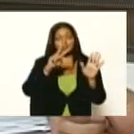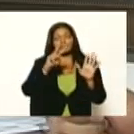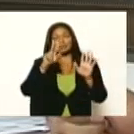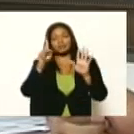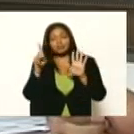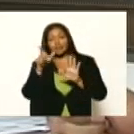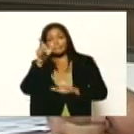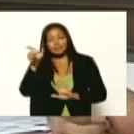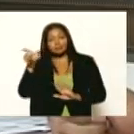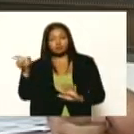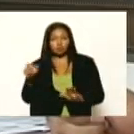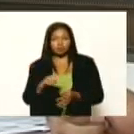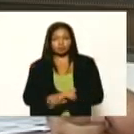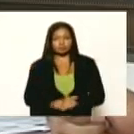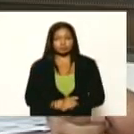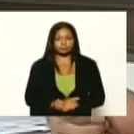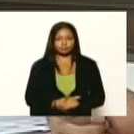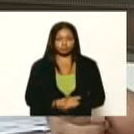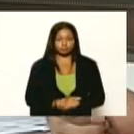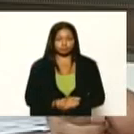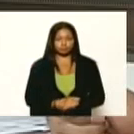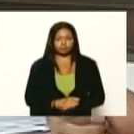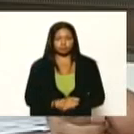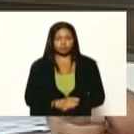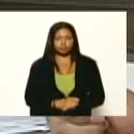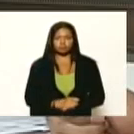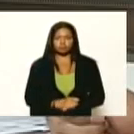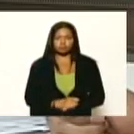2.542.676 personas. Naguará.